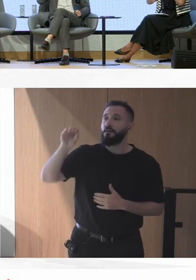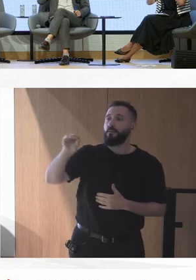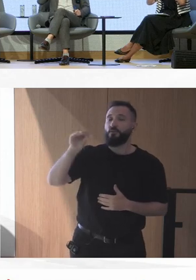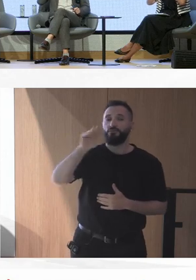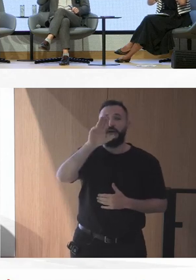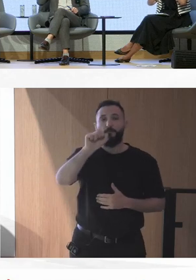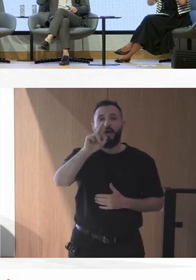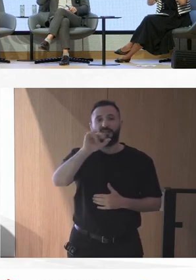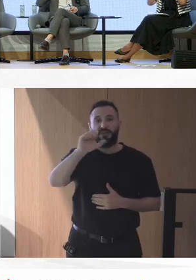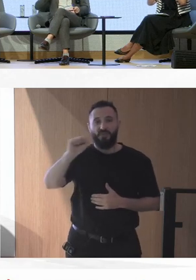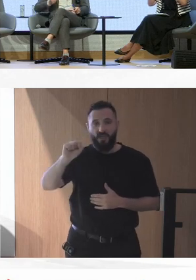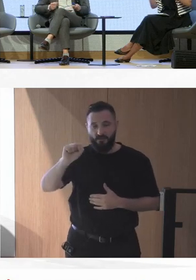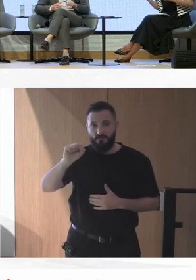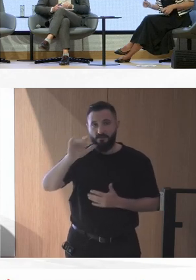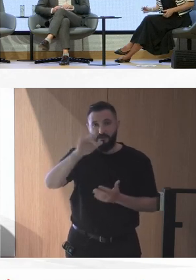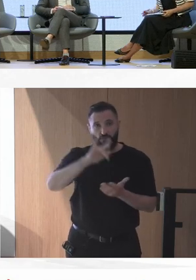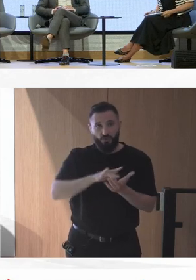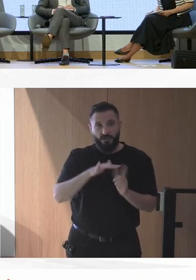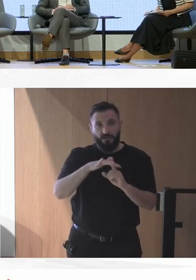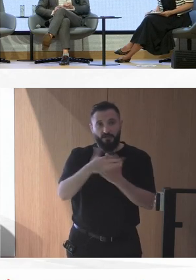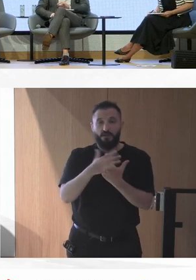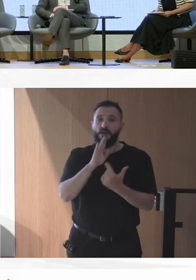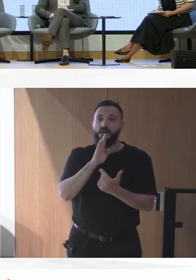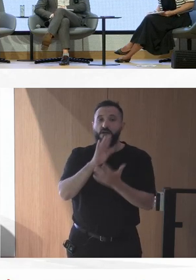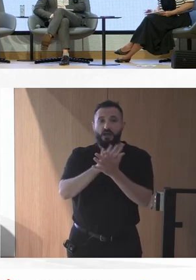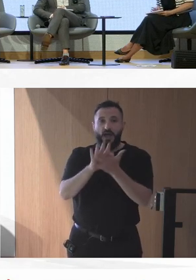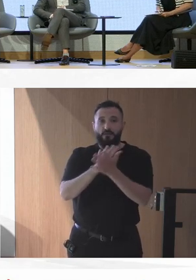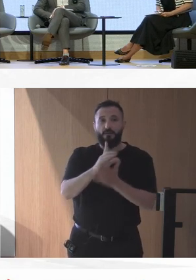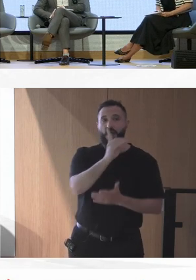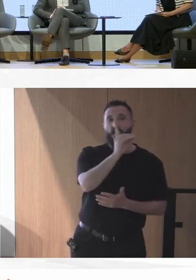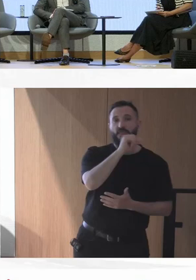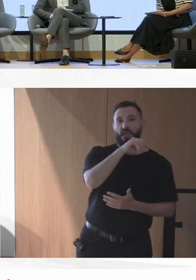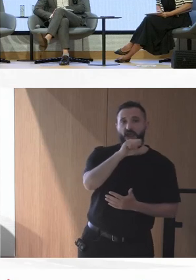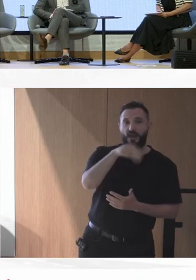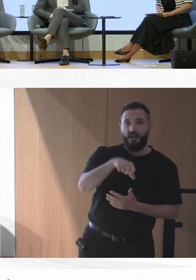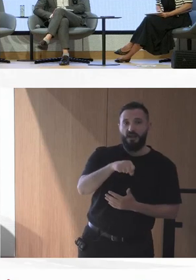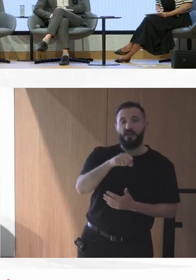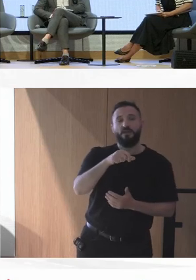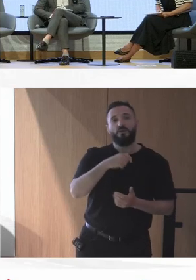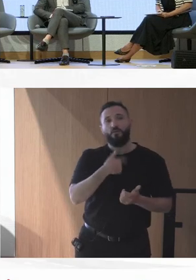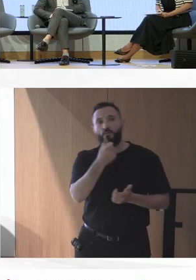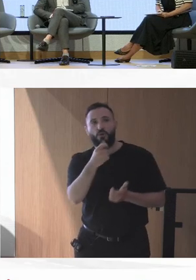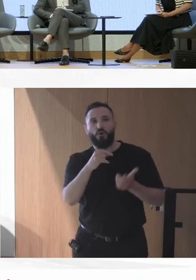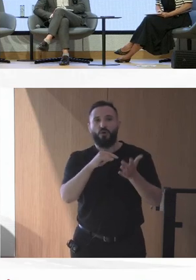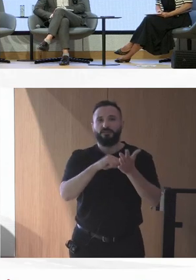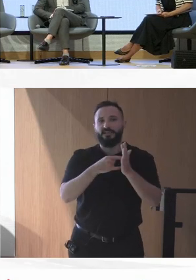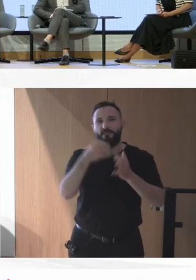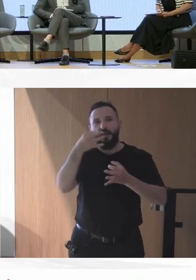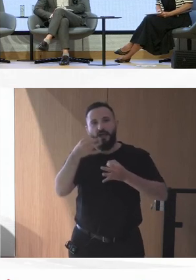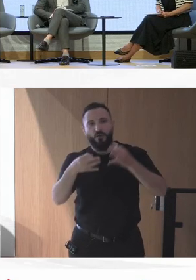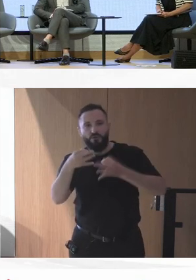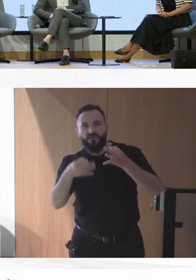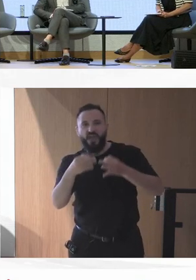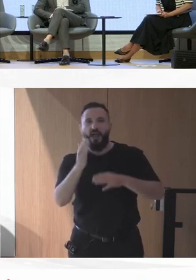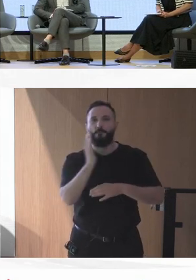para Patricia, y en esta cuestión que nos plantea Diana de incomodar un poco al sistema penal y